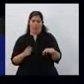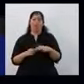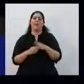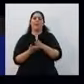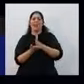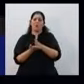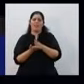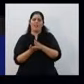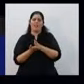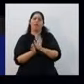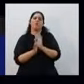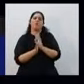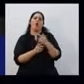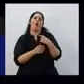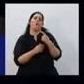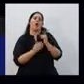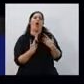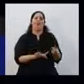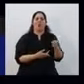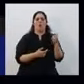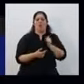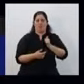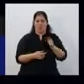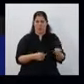es avalar la dictadura